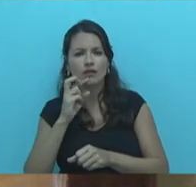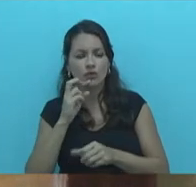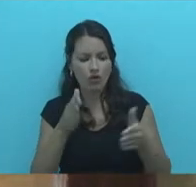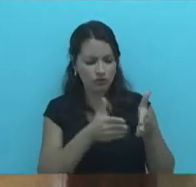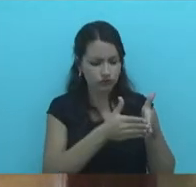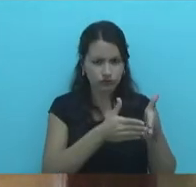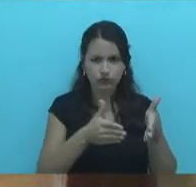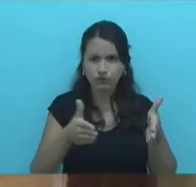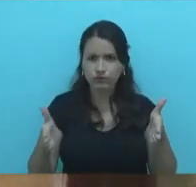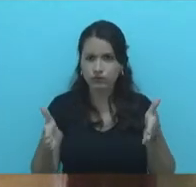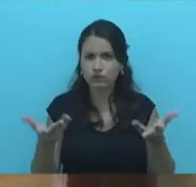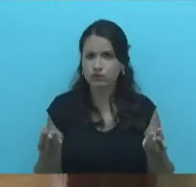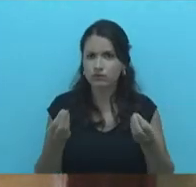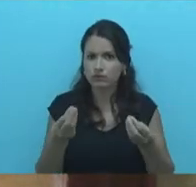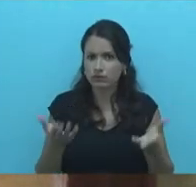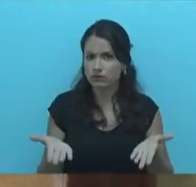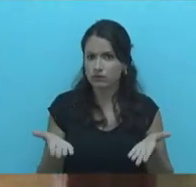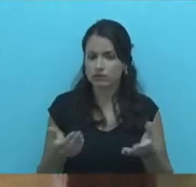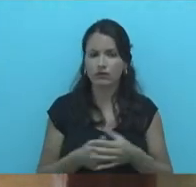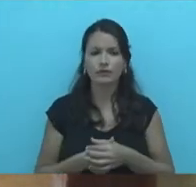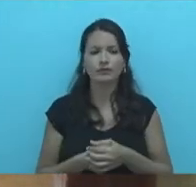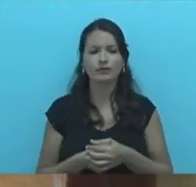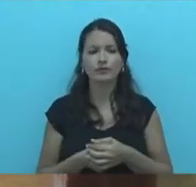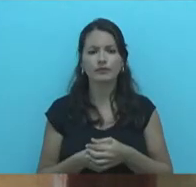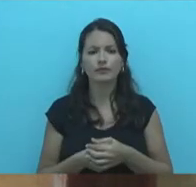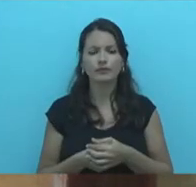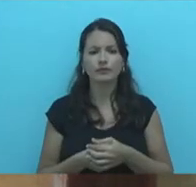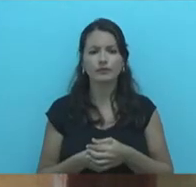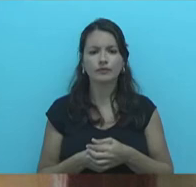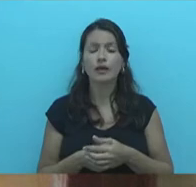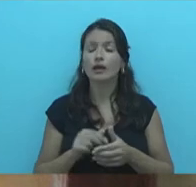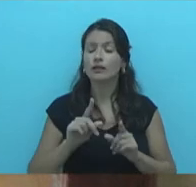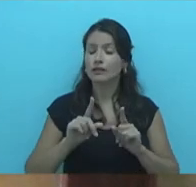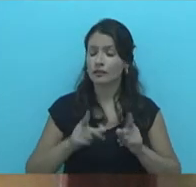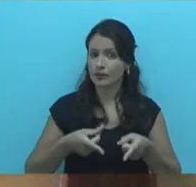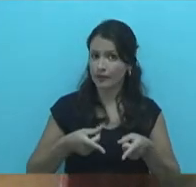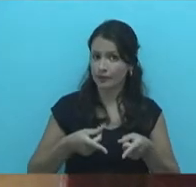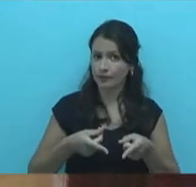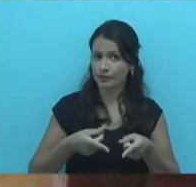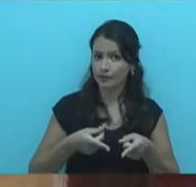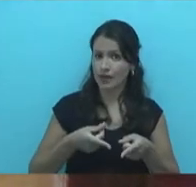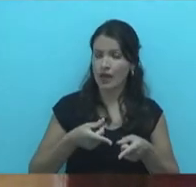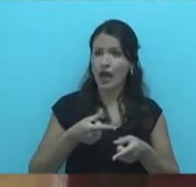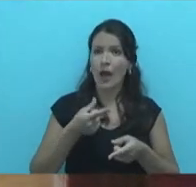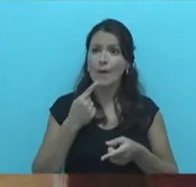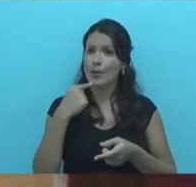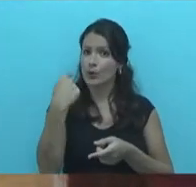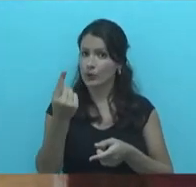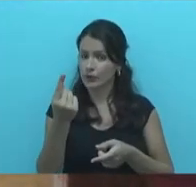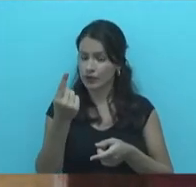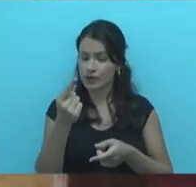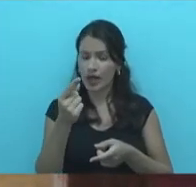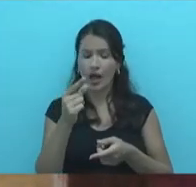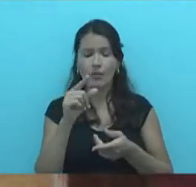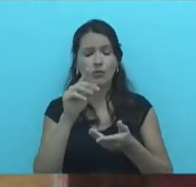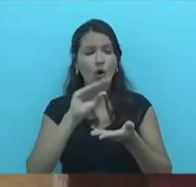Fiscalía de Estado. Y además pedimos cuál es la opinión de la Fiscalía de Estado de la provincia de Santa Fe acerca